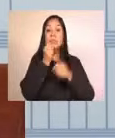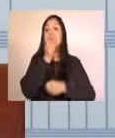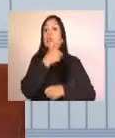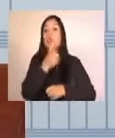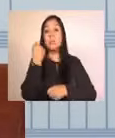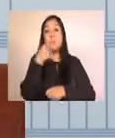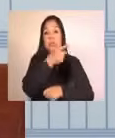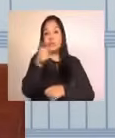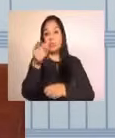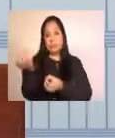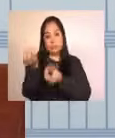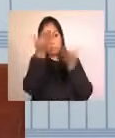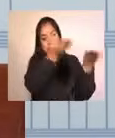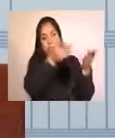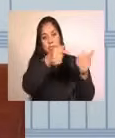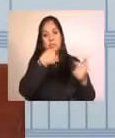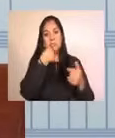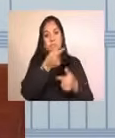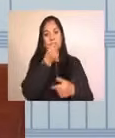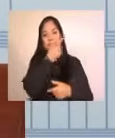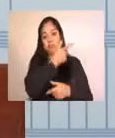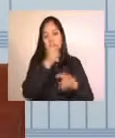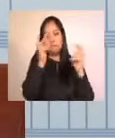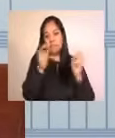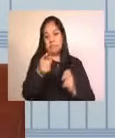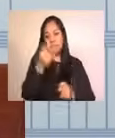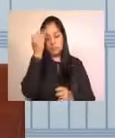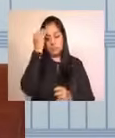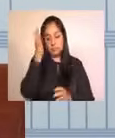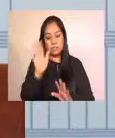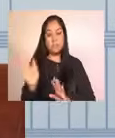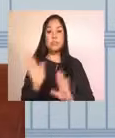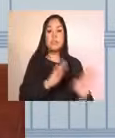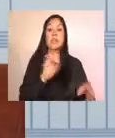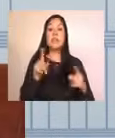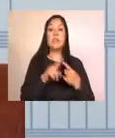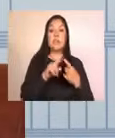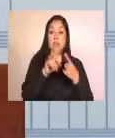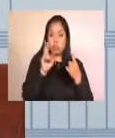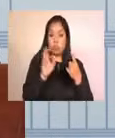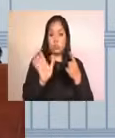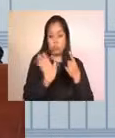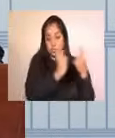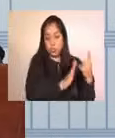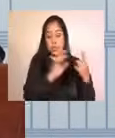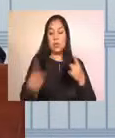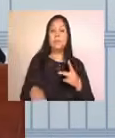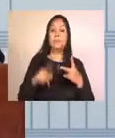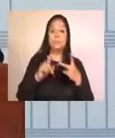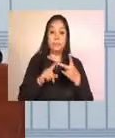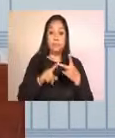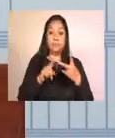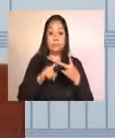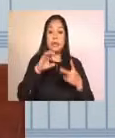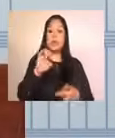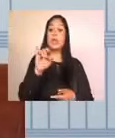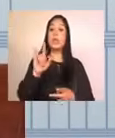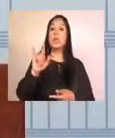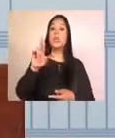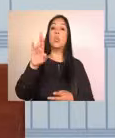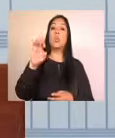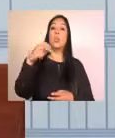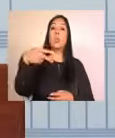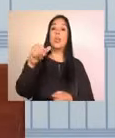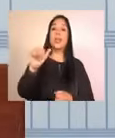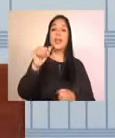la información al respecto. Eso respecto al punto 1. El punto 2, caso Eureka, dentro del gran caso